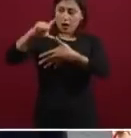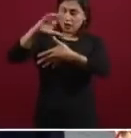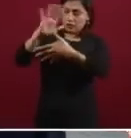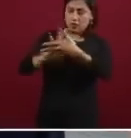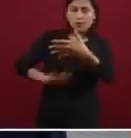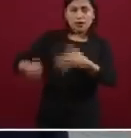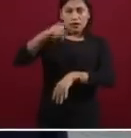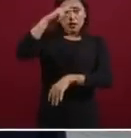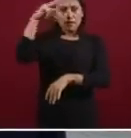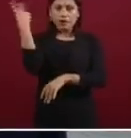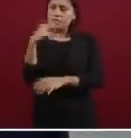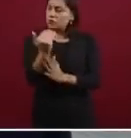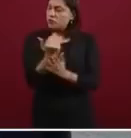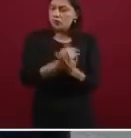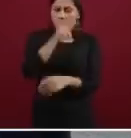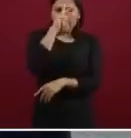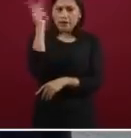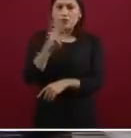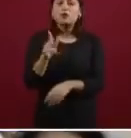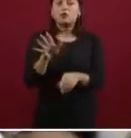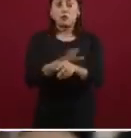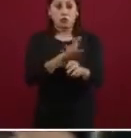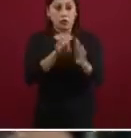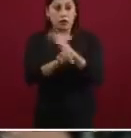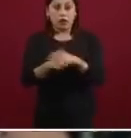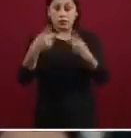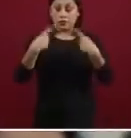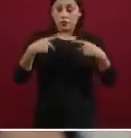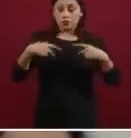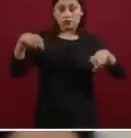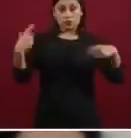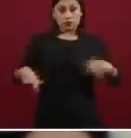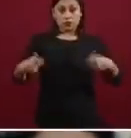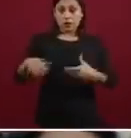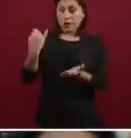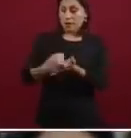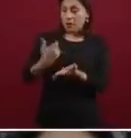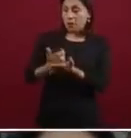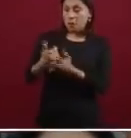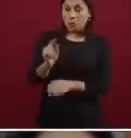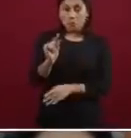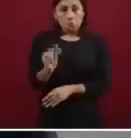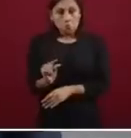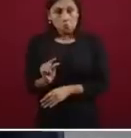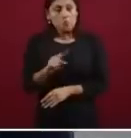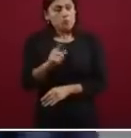en la gente adinerada y usted tiene como un plan al respecto gracias